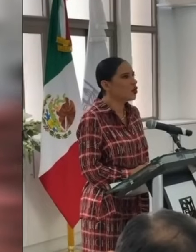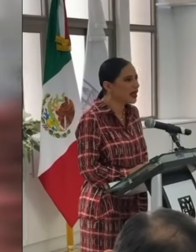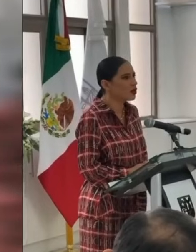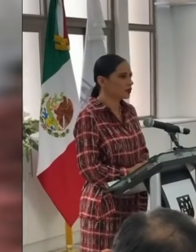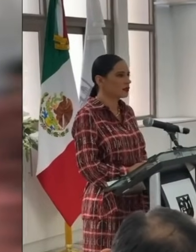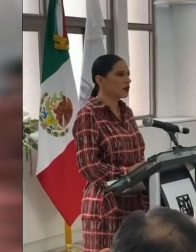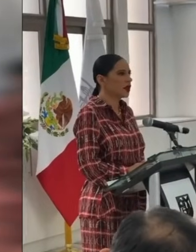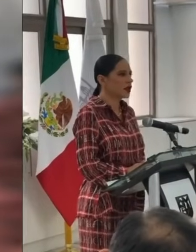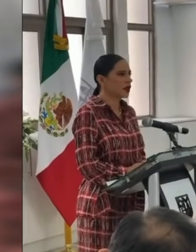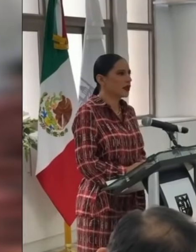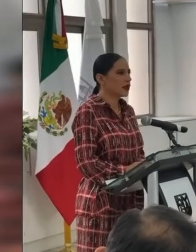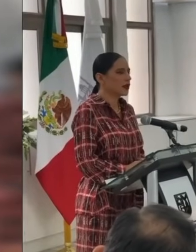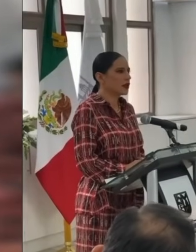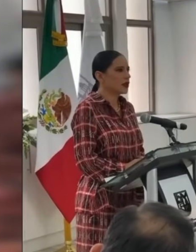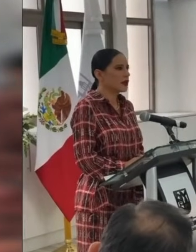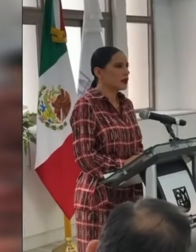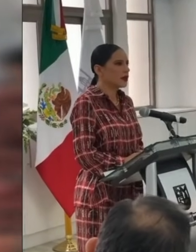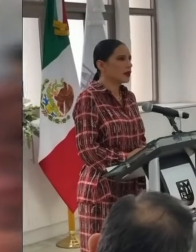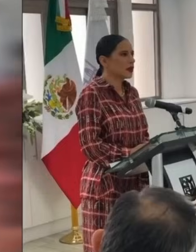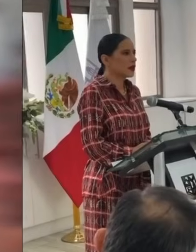Alito. Con Alejandro Moreno.